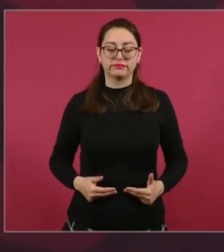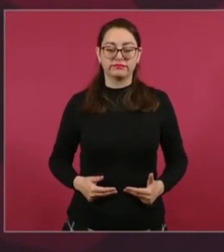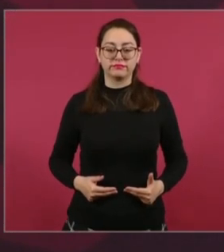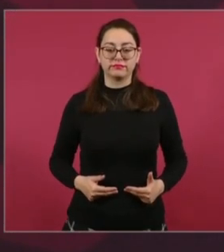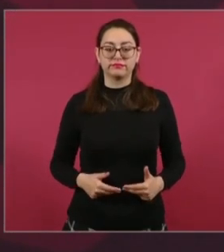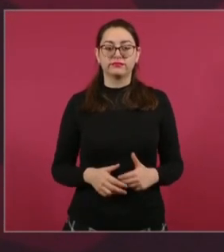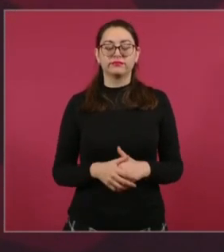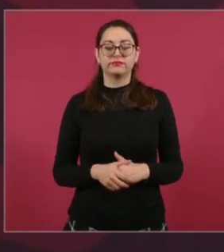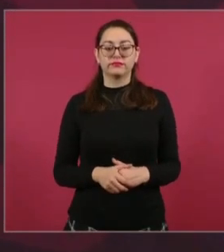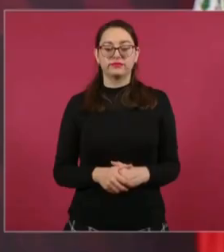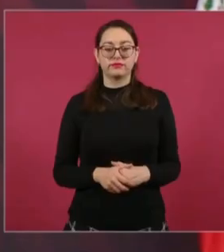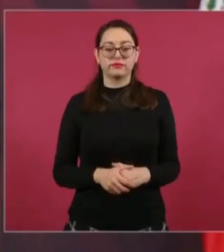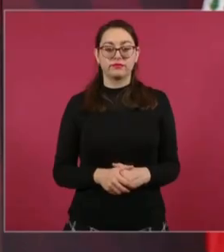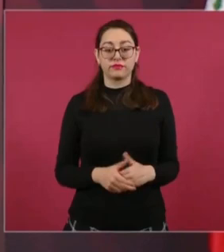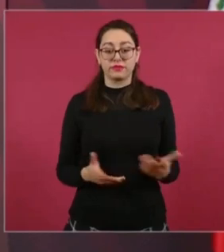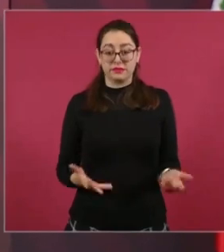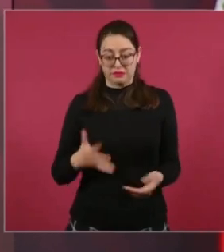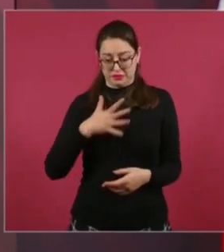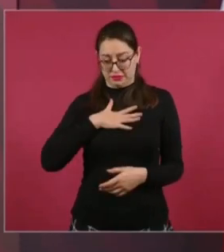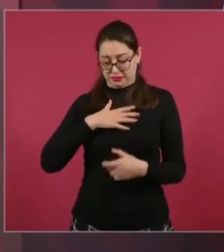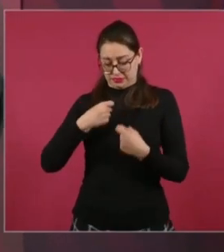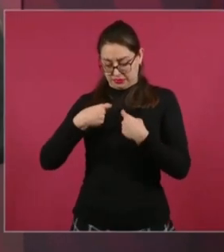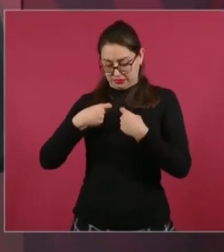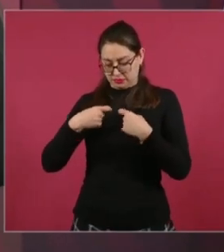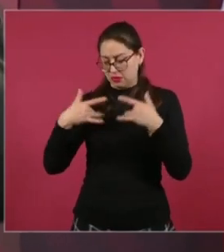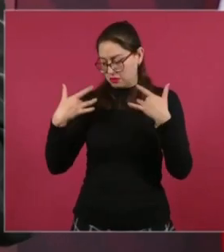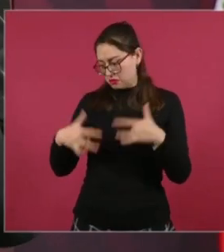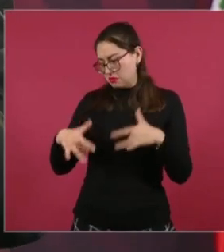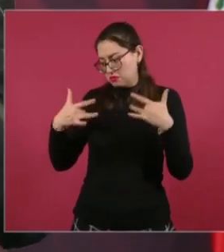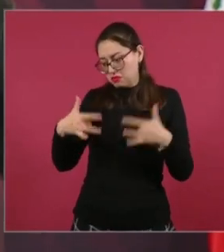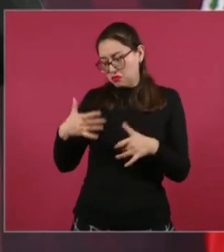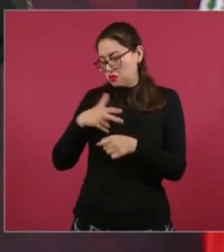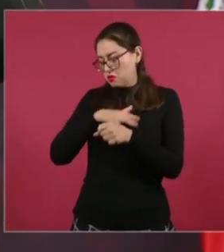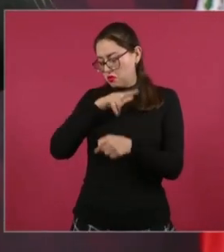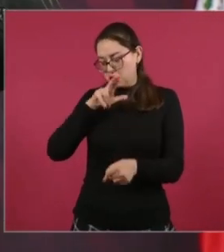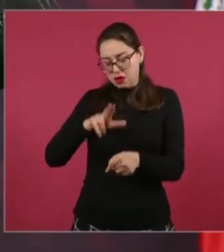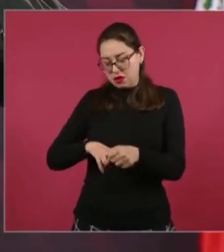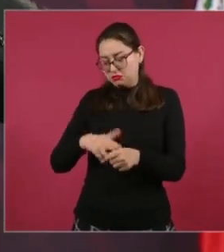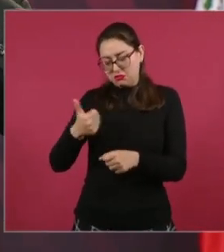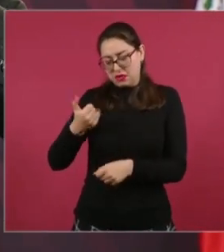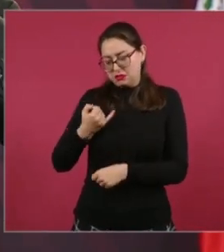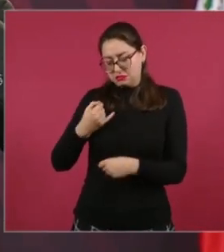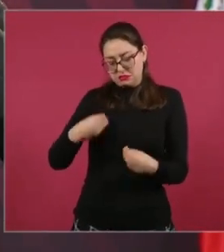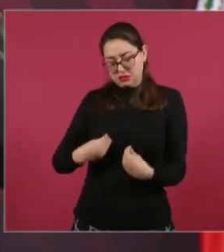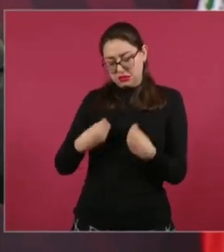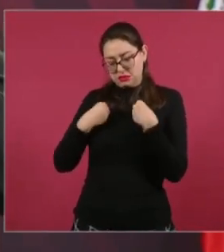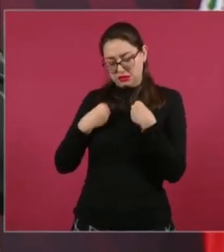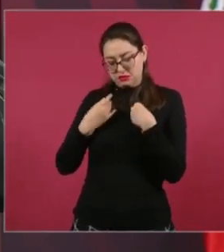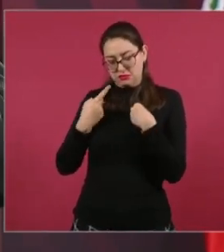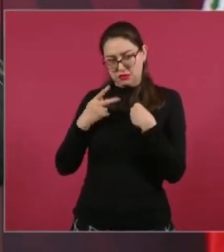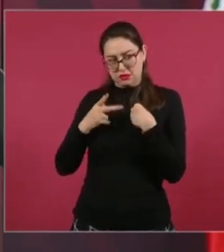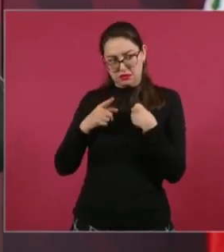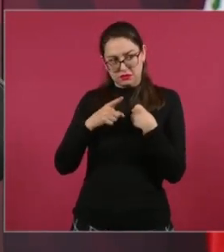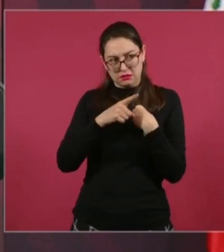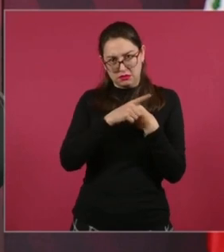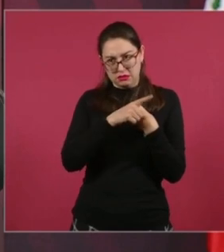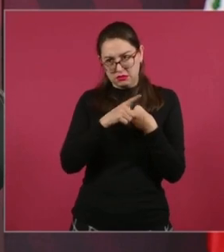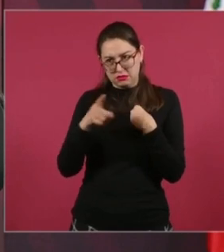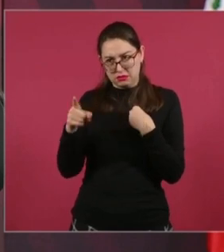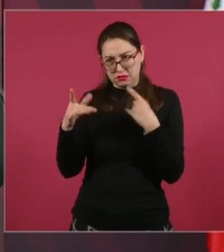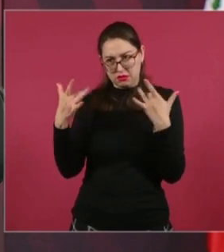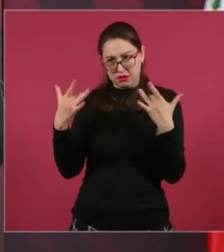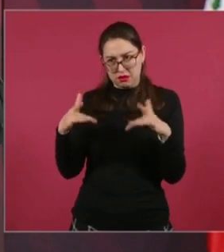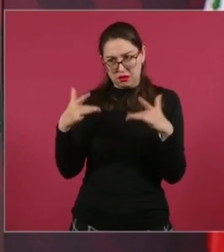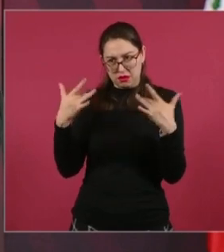O sea, el dolor que uno tiene pues es que está vivo, pero cuando importa el dolor del prójimo,